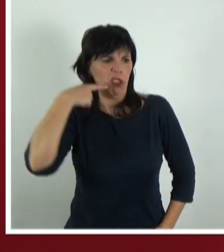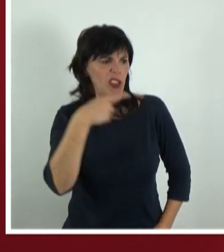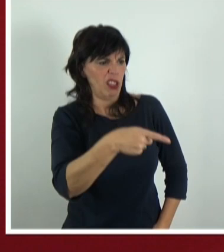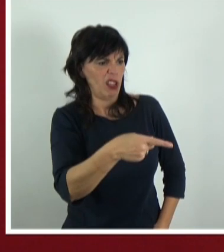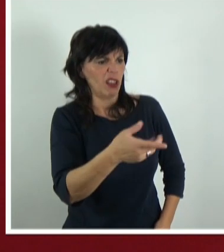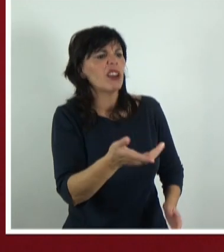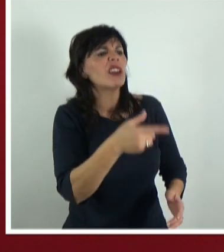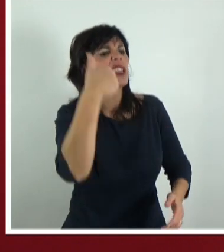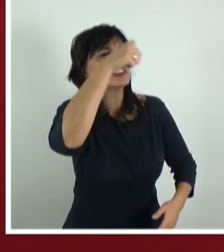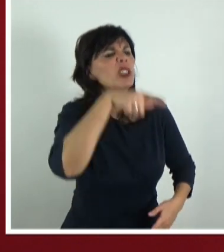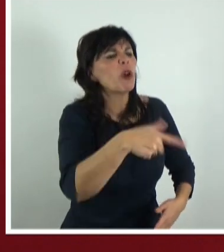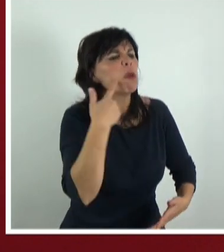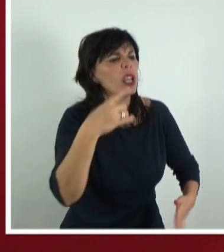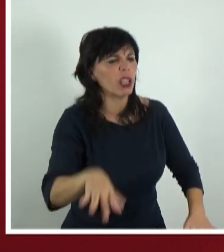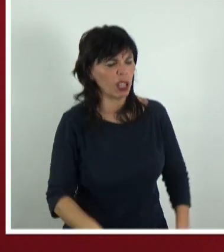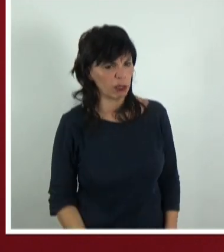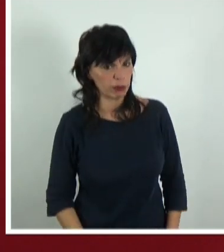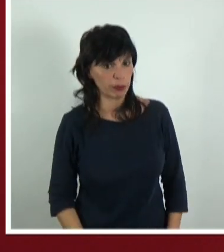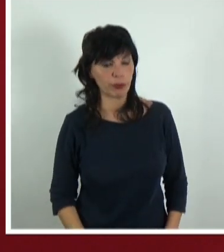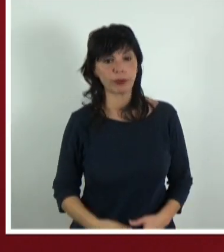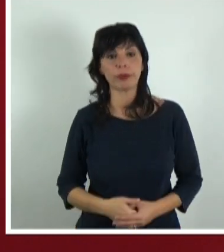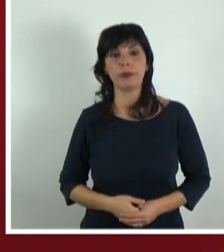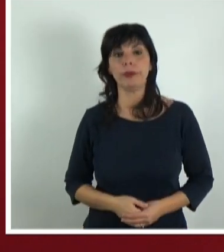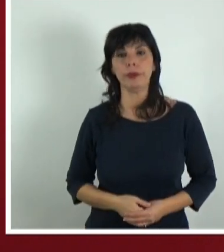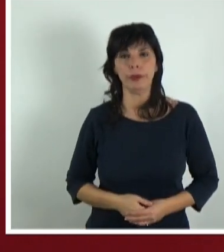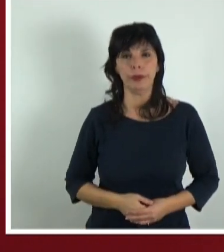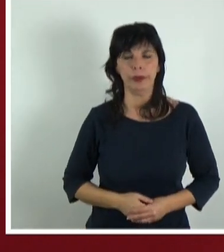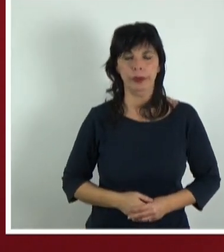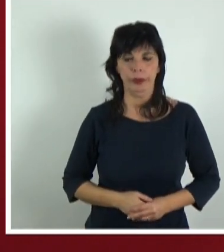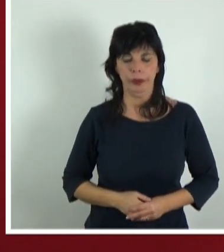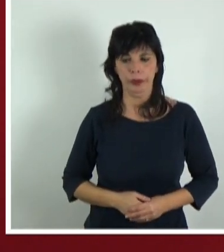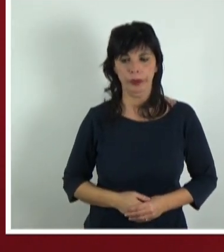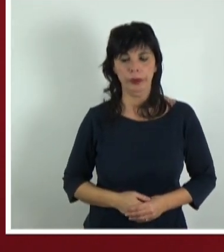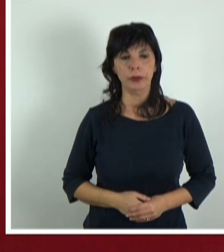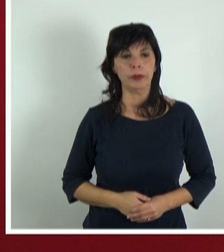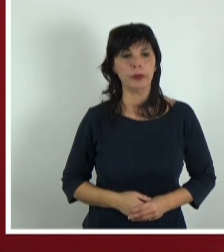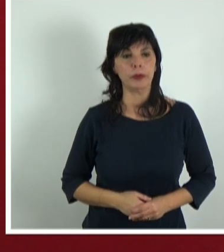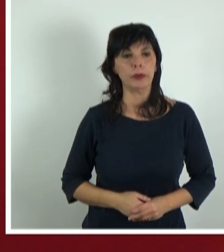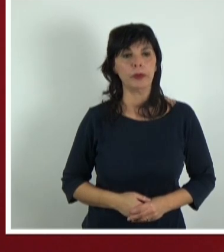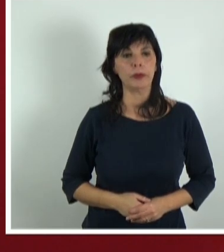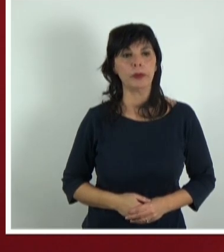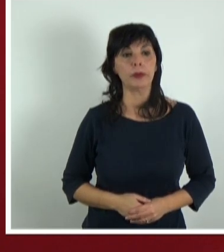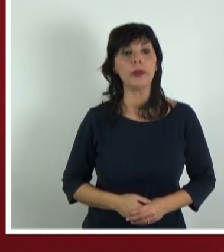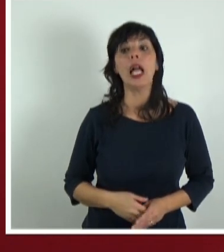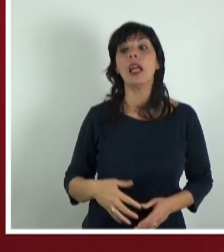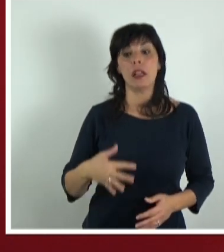Y aquellos tres hombres tenían una tabla al cuello atado